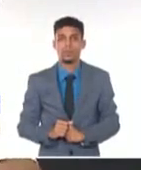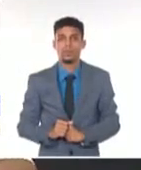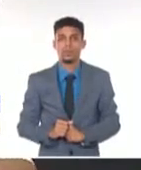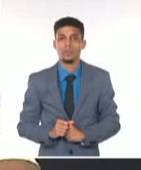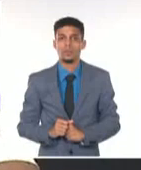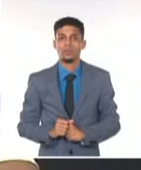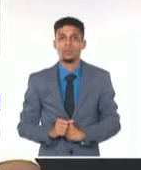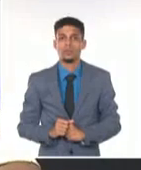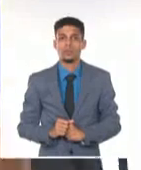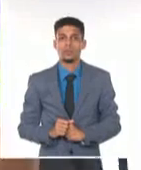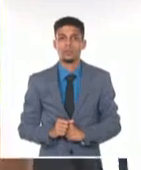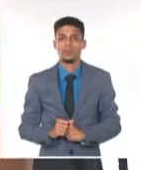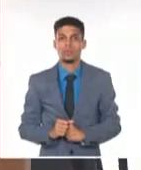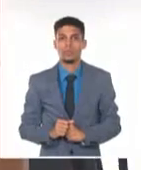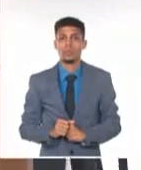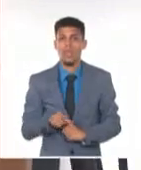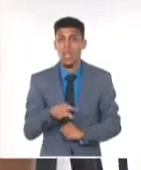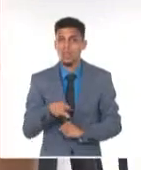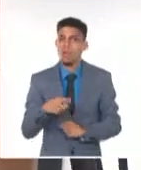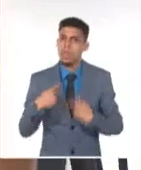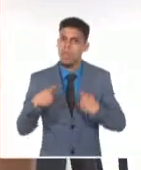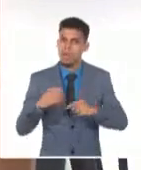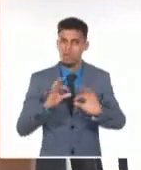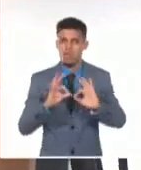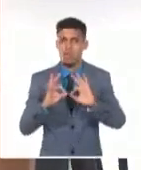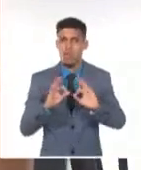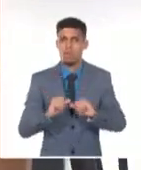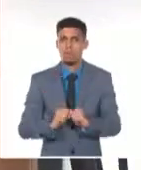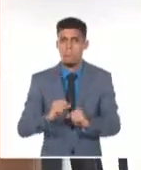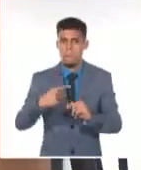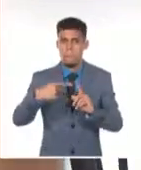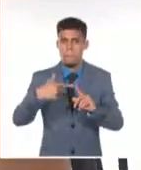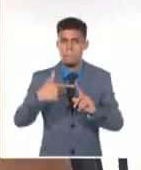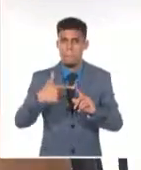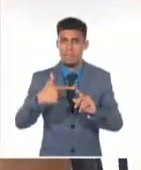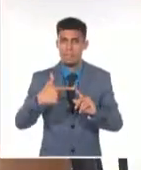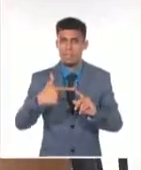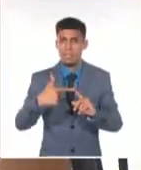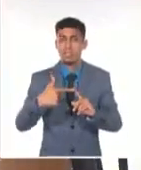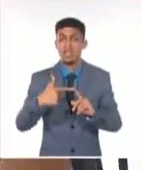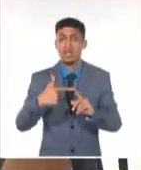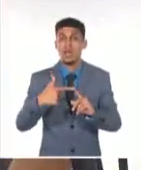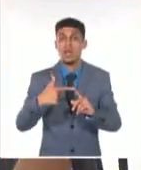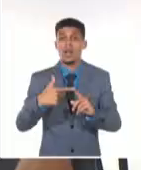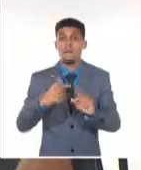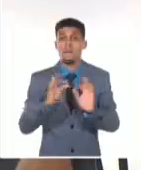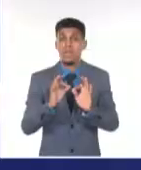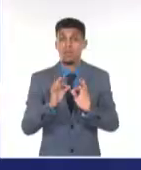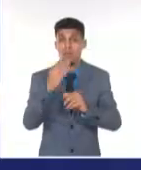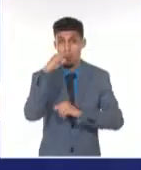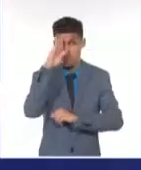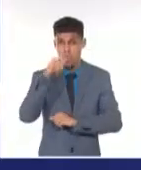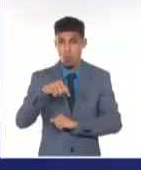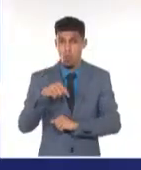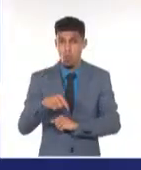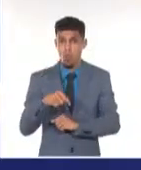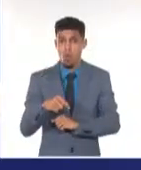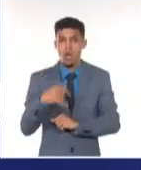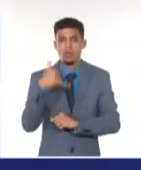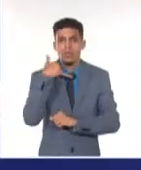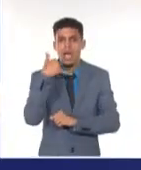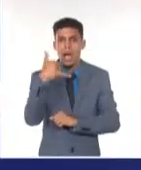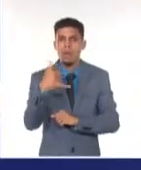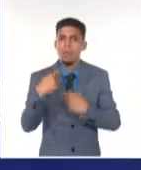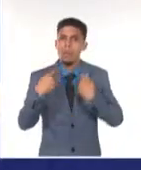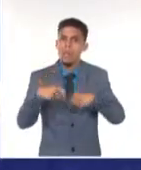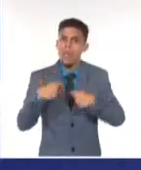No podemos permitirlo. En otro momento, la viceprimera ministra de la República, Inés María Chapman, llamó a un mayor uso